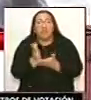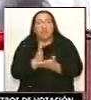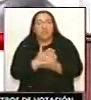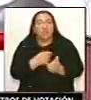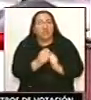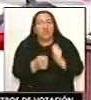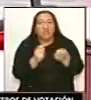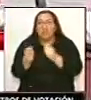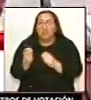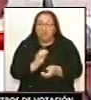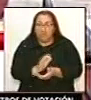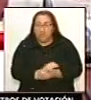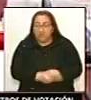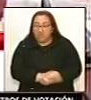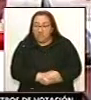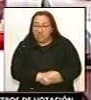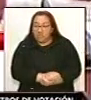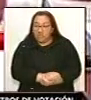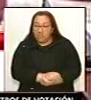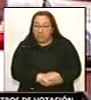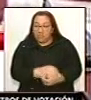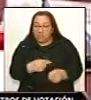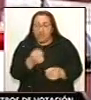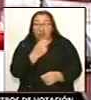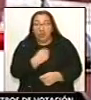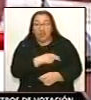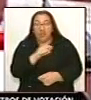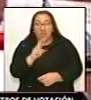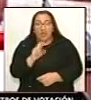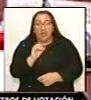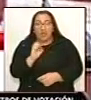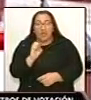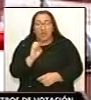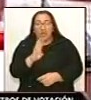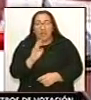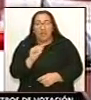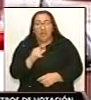distribuye. Pero el Hospital Rebagliati